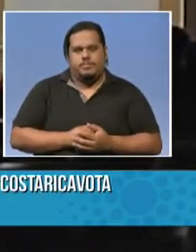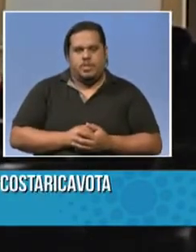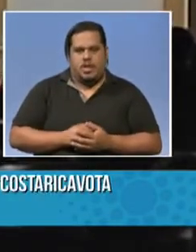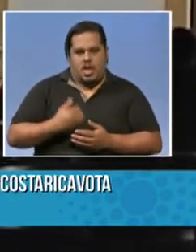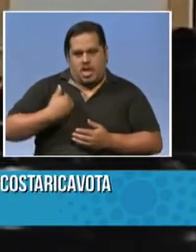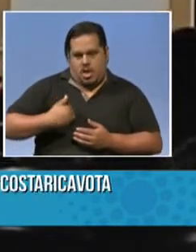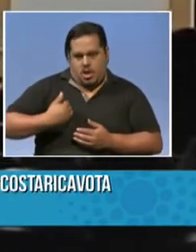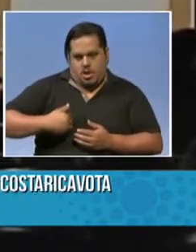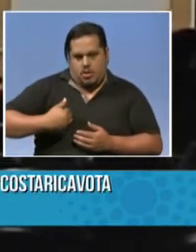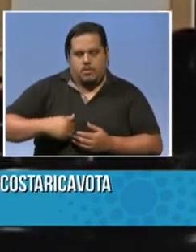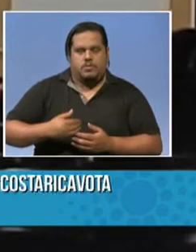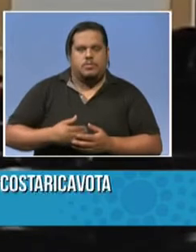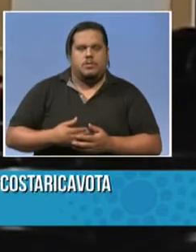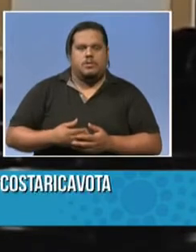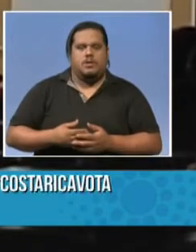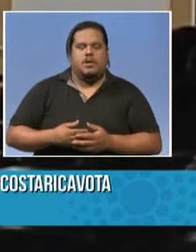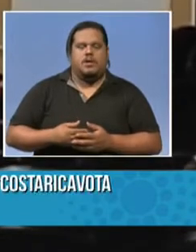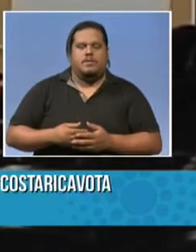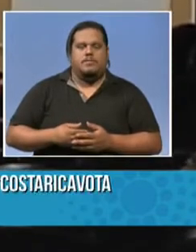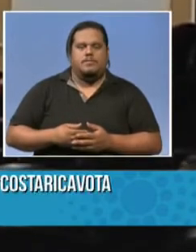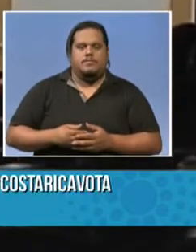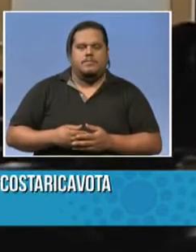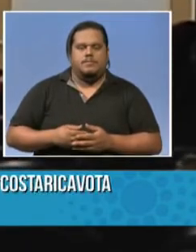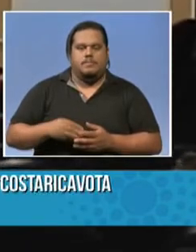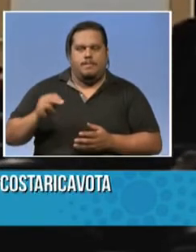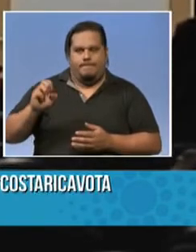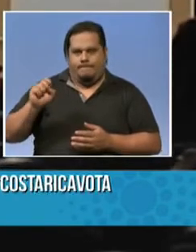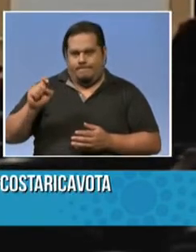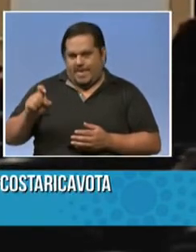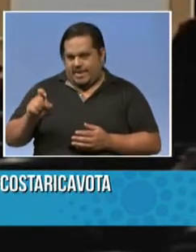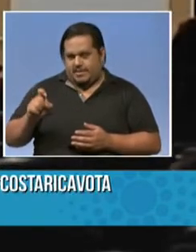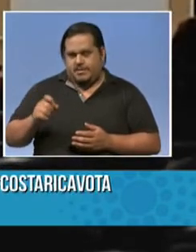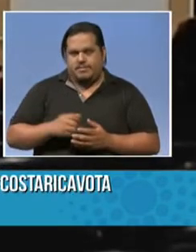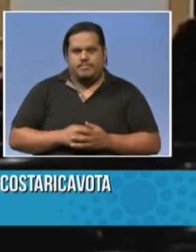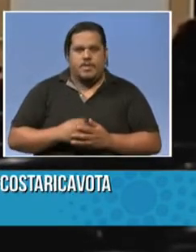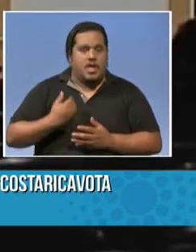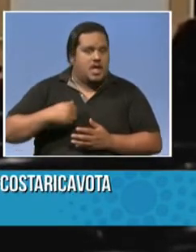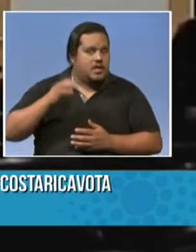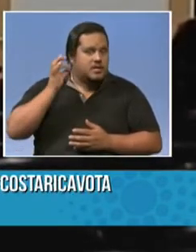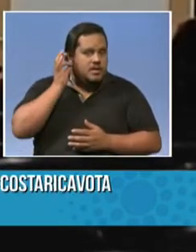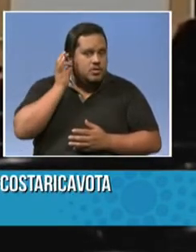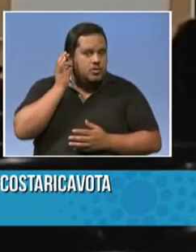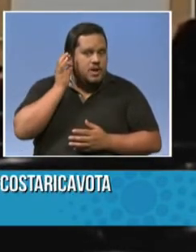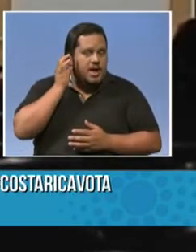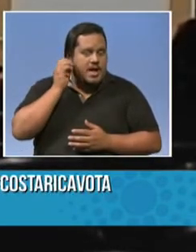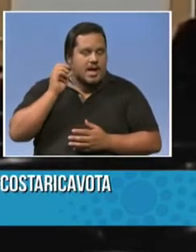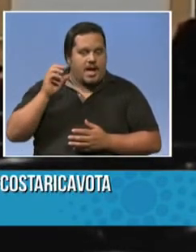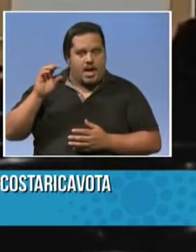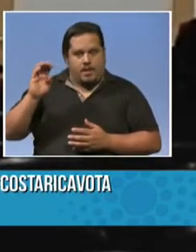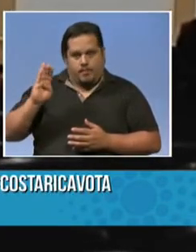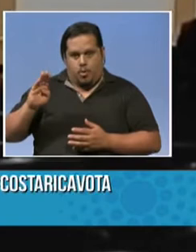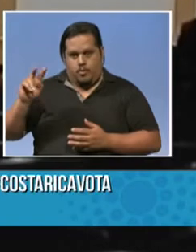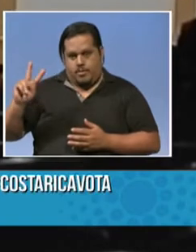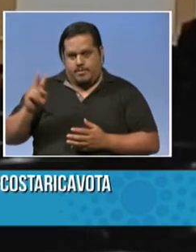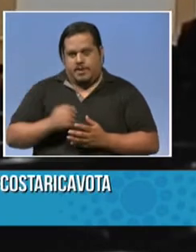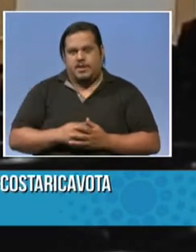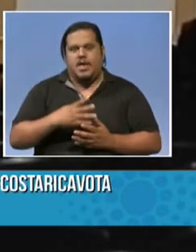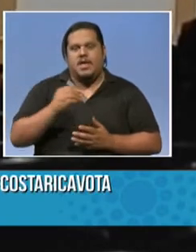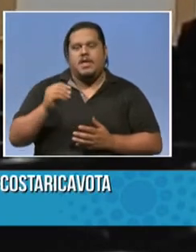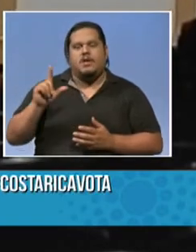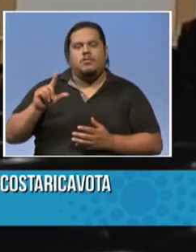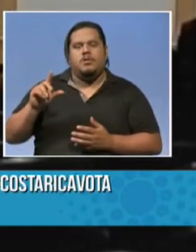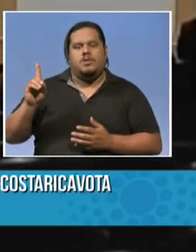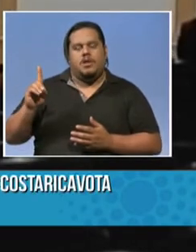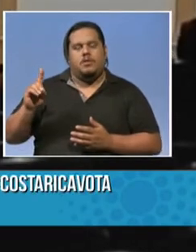señor Max Alberto Esquivel Farrón, señora Ceti María Bou Valverde y señor Luis Diego